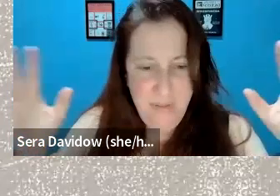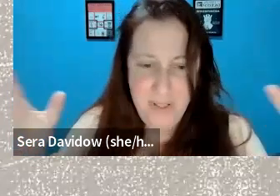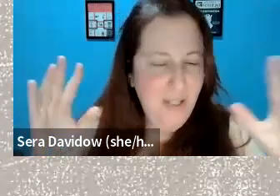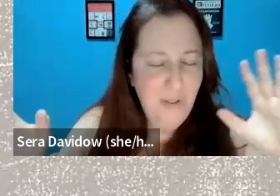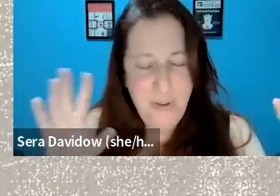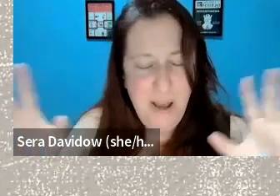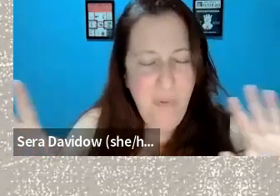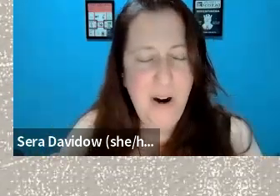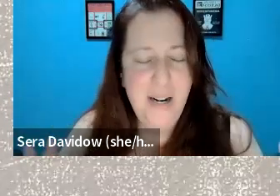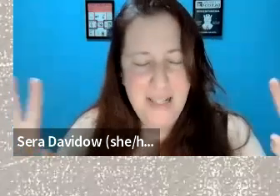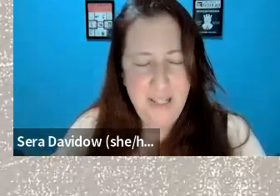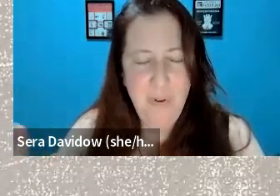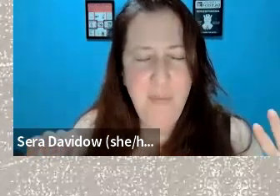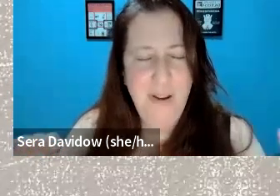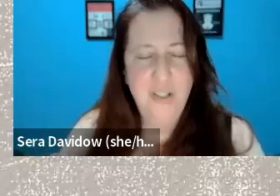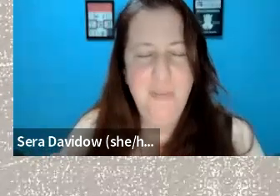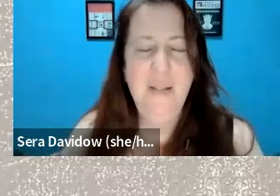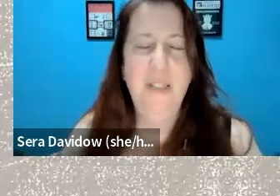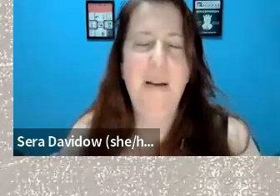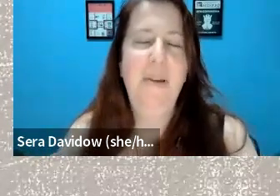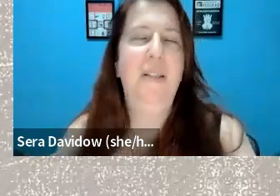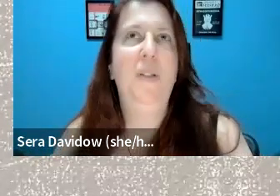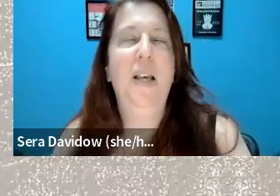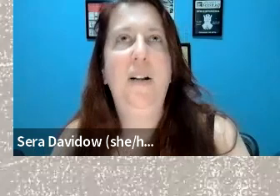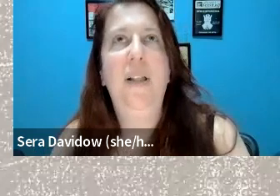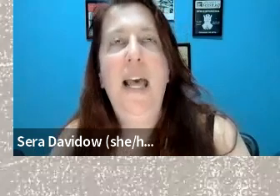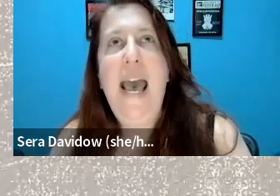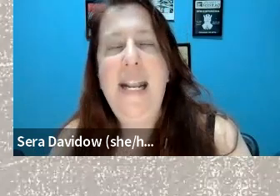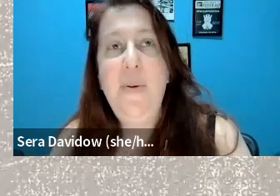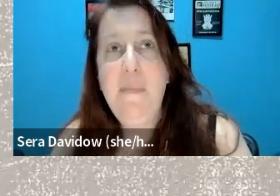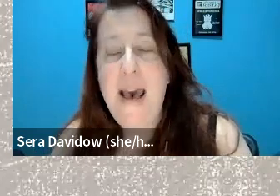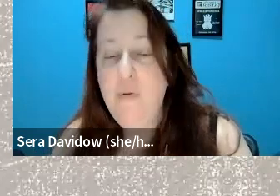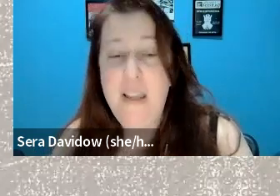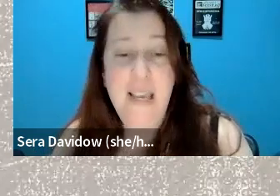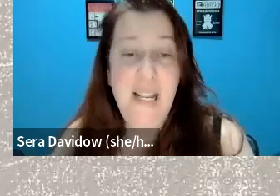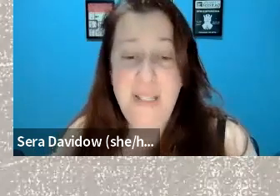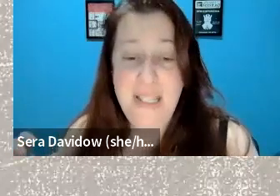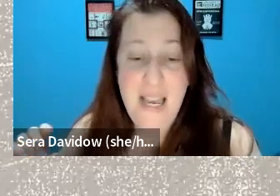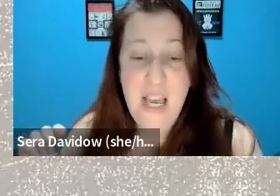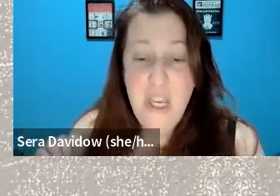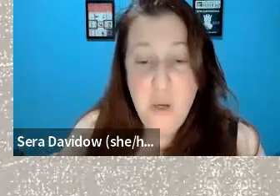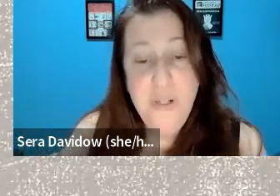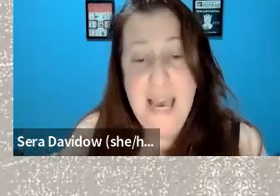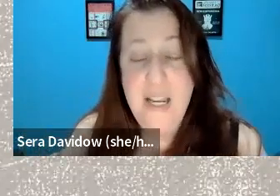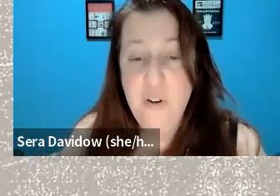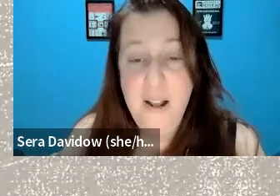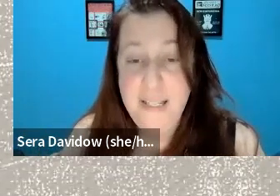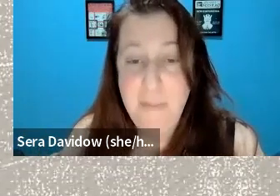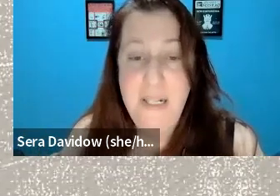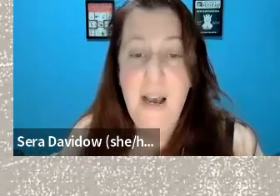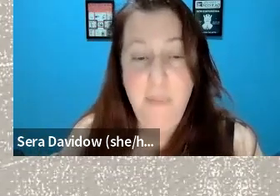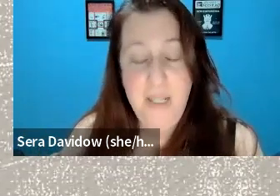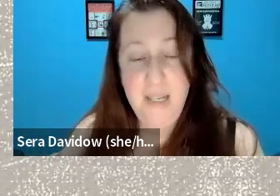ser suicida? Porque todavía era el problema. Si yo pudiera ayudarlo a que no